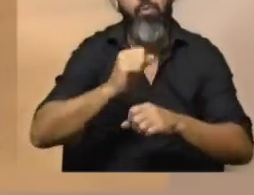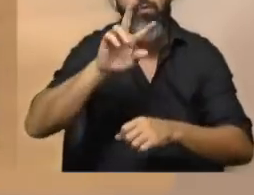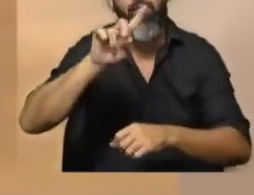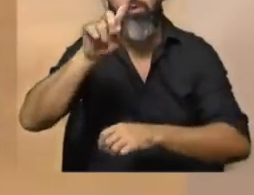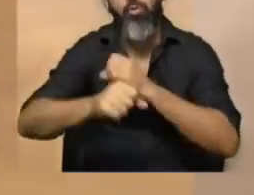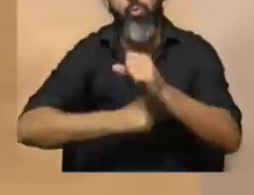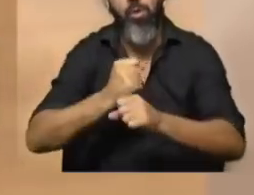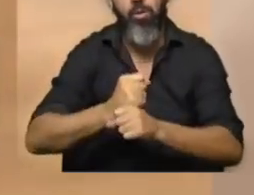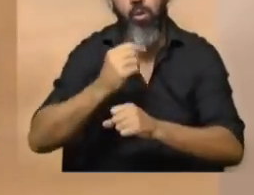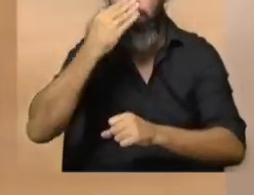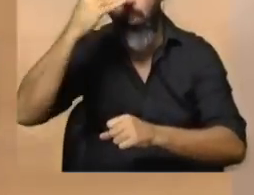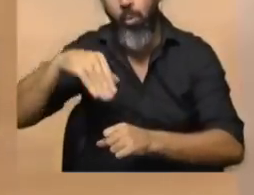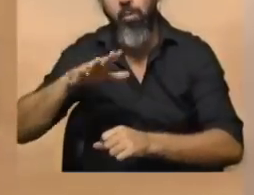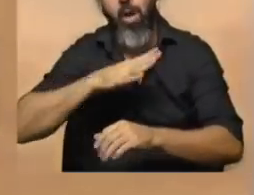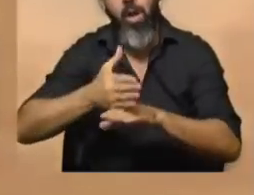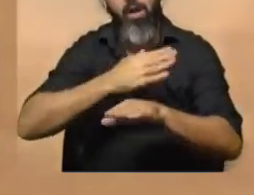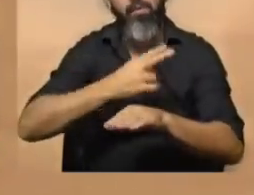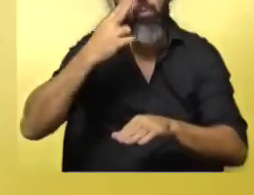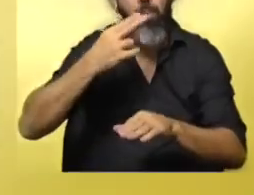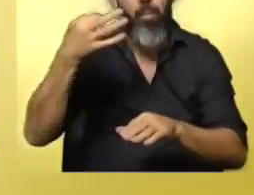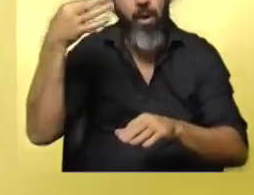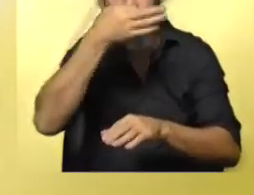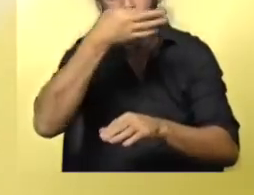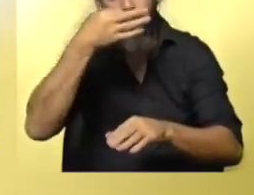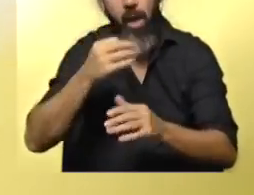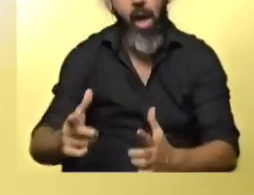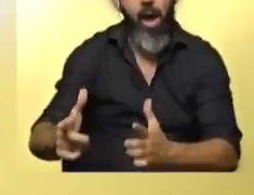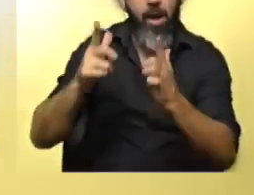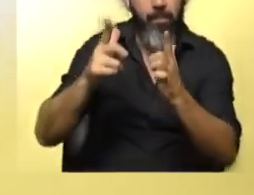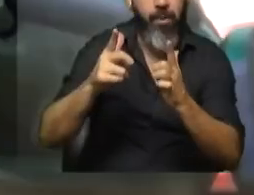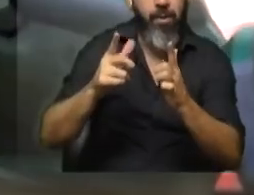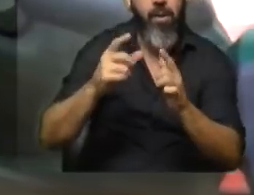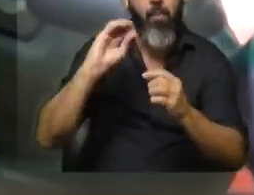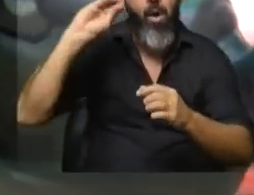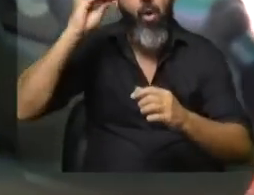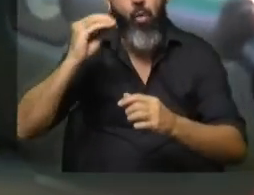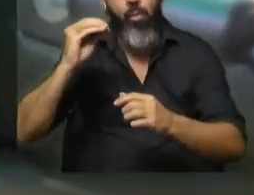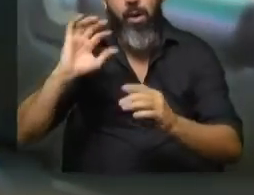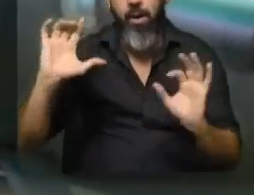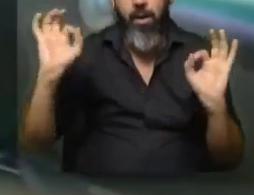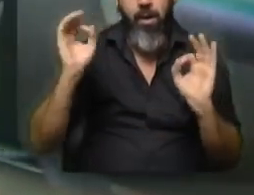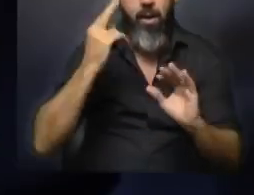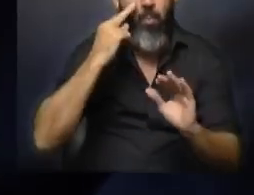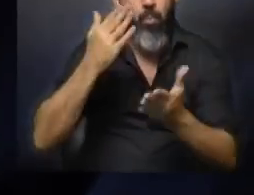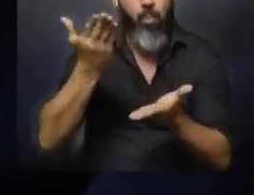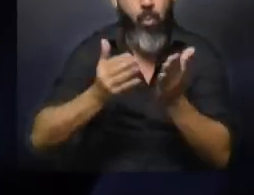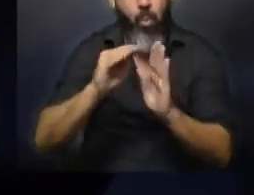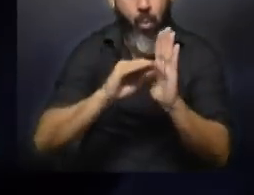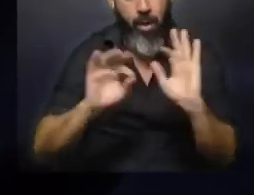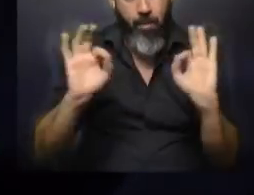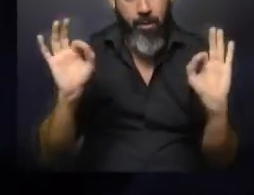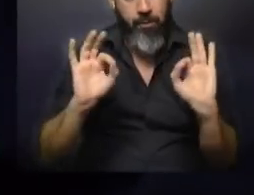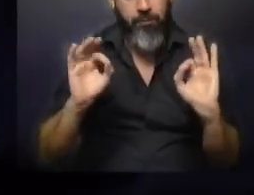este último tenía antecedentes por tráfico interno de armas al tiempo que el más joven carecía de antecedente penales